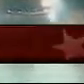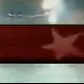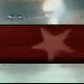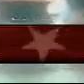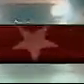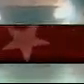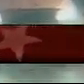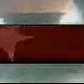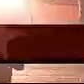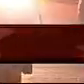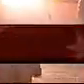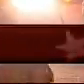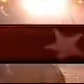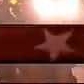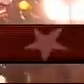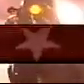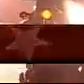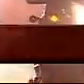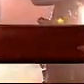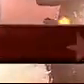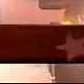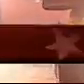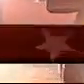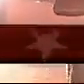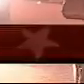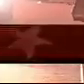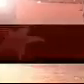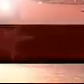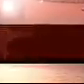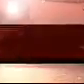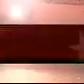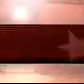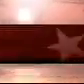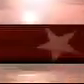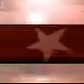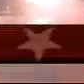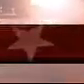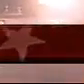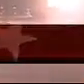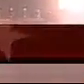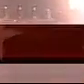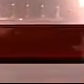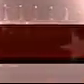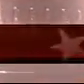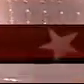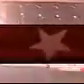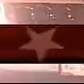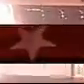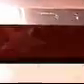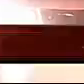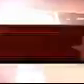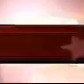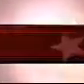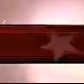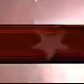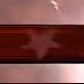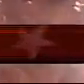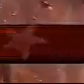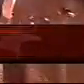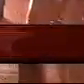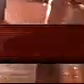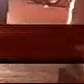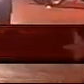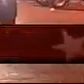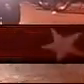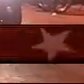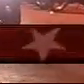así que ¡pa'lante! Muchas gracias, estamos acá a las afueras de la Escuela Bolivariana Simón Bolívar. Como ustedes pueden ver, a las